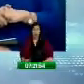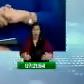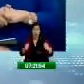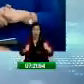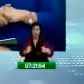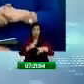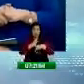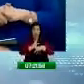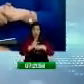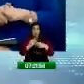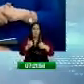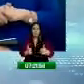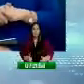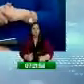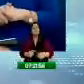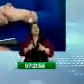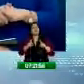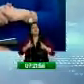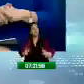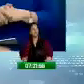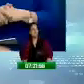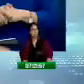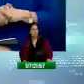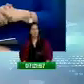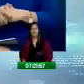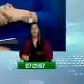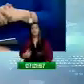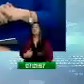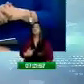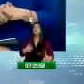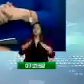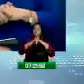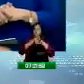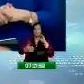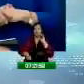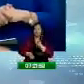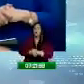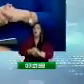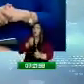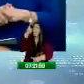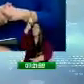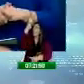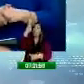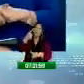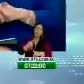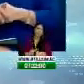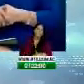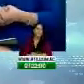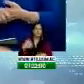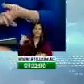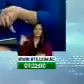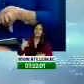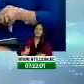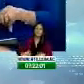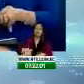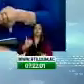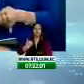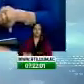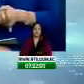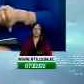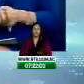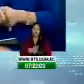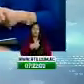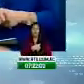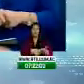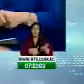recomendación que les estamos dando. Por eso vamos a hacer la vigilancia y el monitoreo durante un mes. El compromiso que